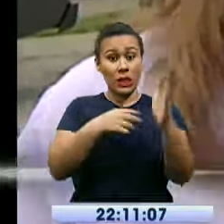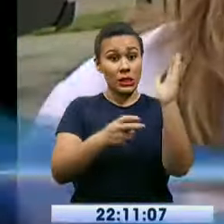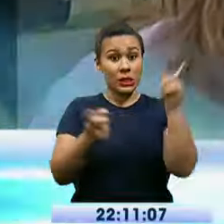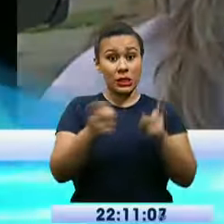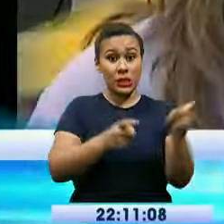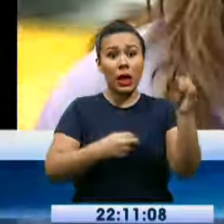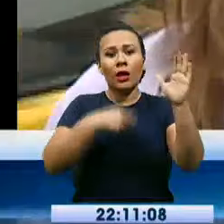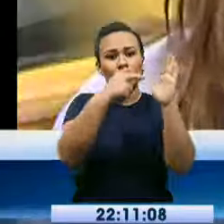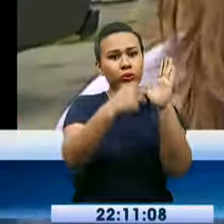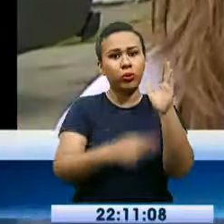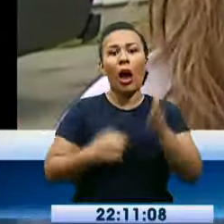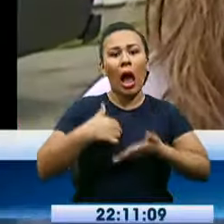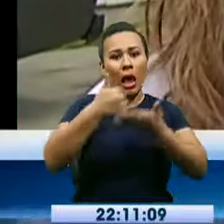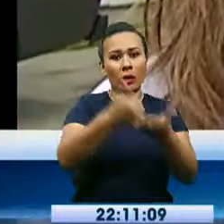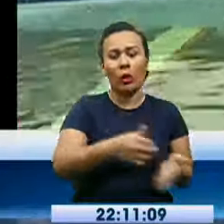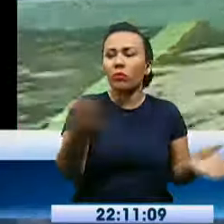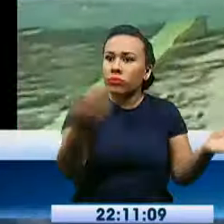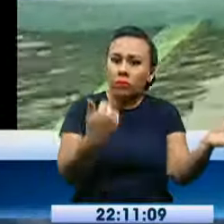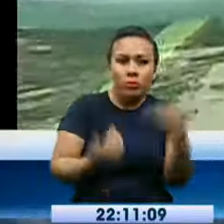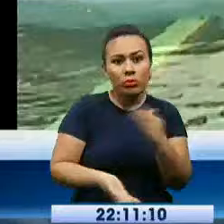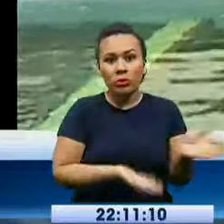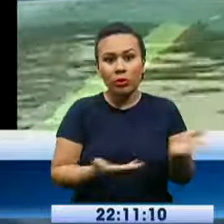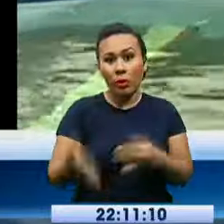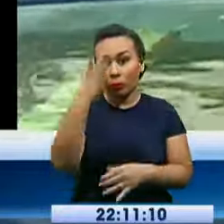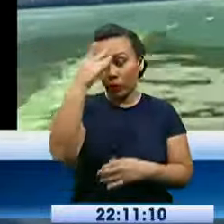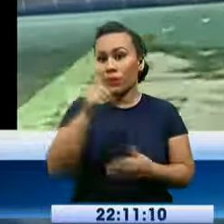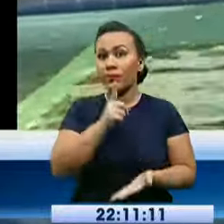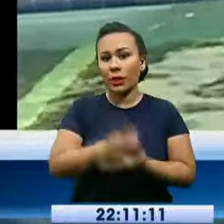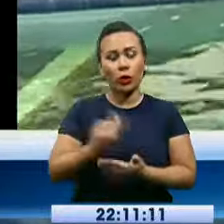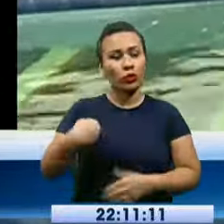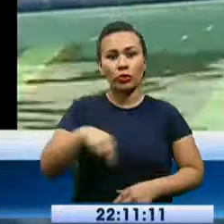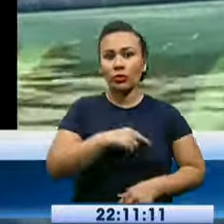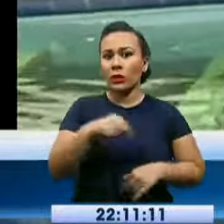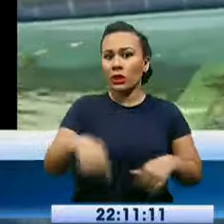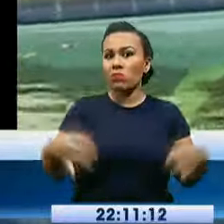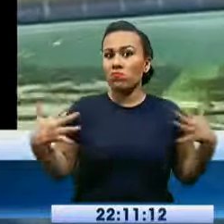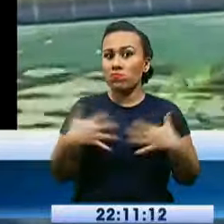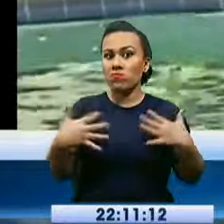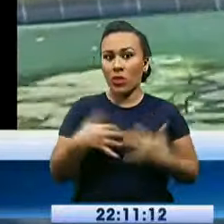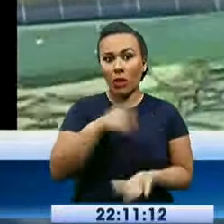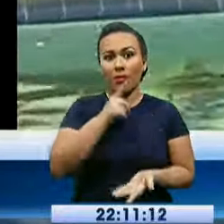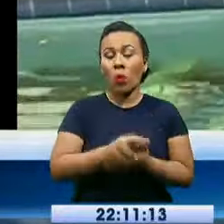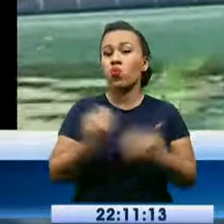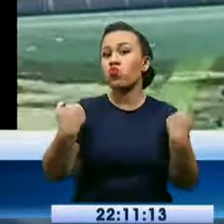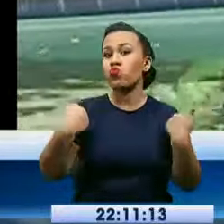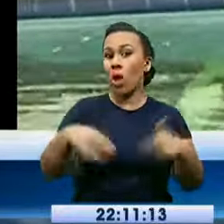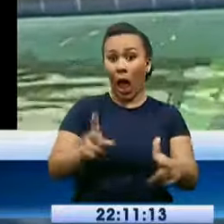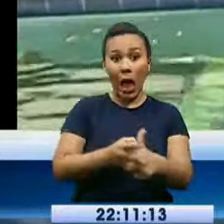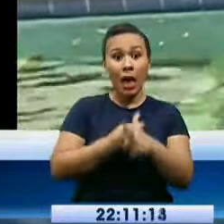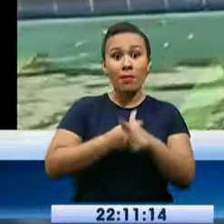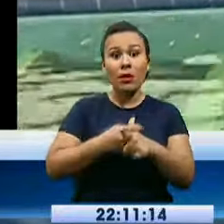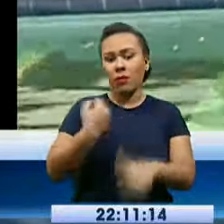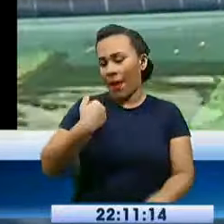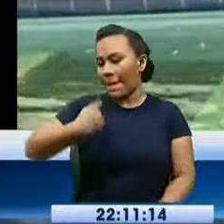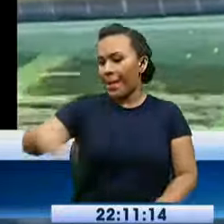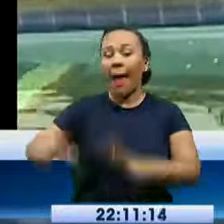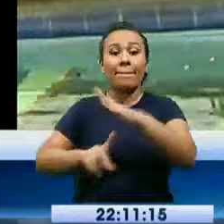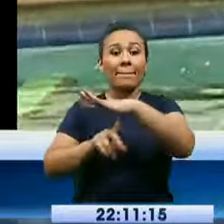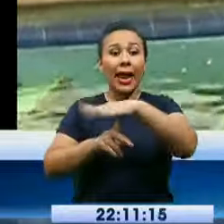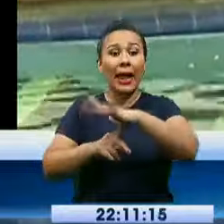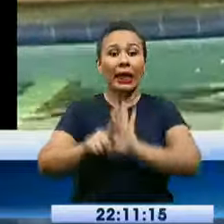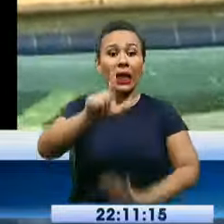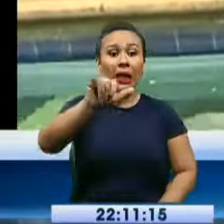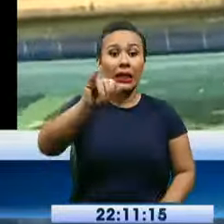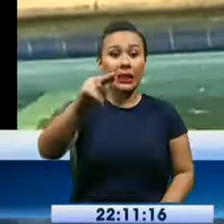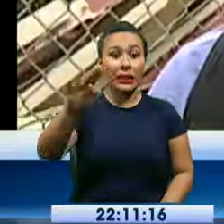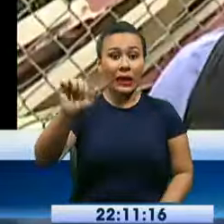evacuar, que es la orden que tenemos. Porque nos han preparado para que en un caso de emergencia vayamos al parque lineal para ponernos